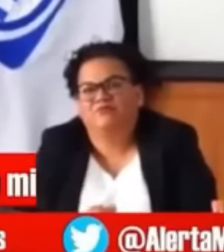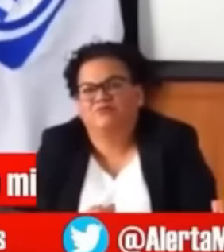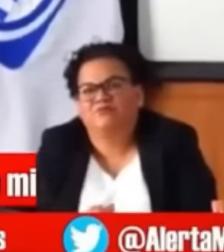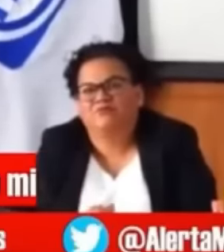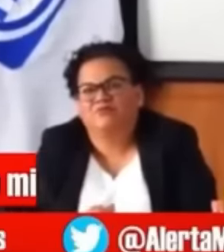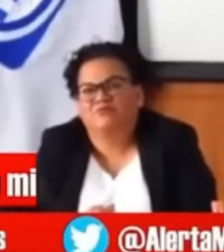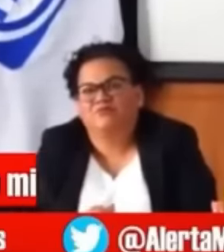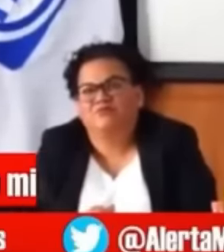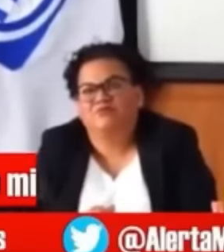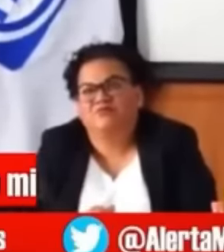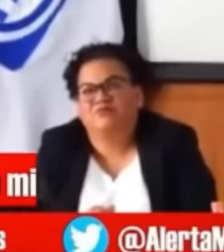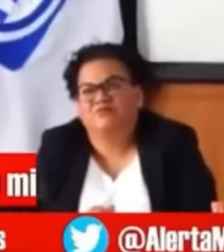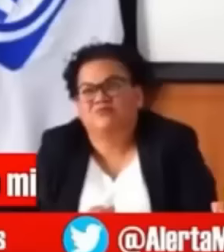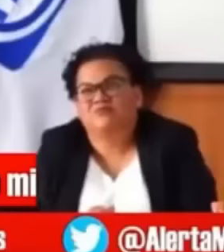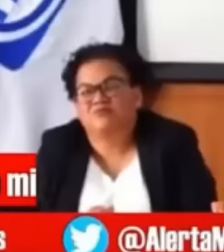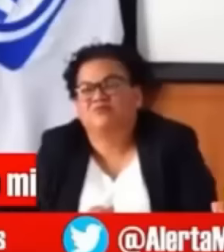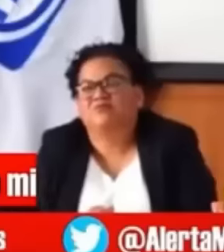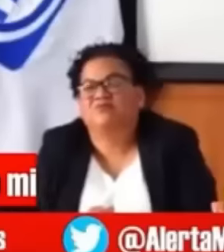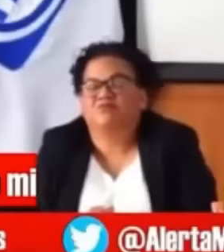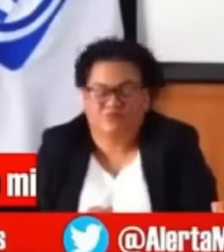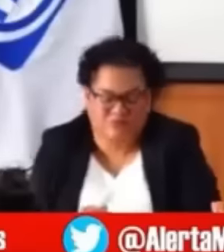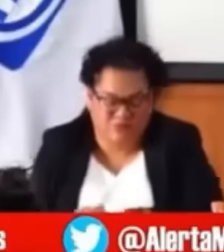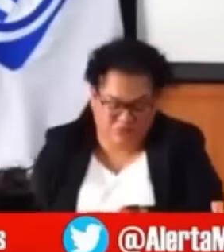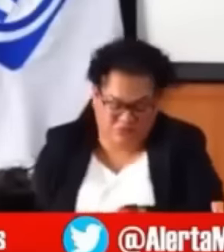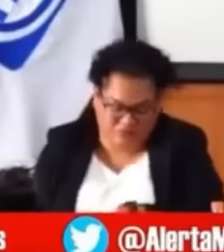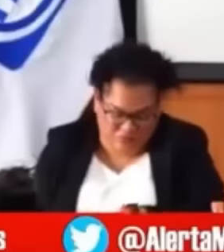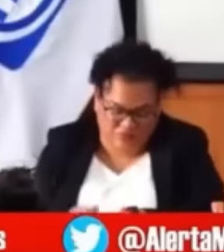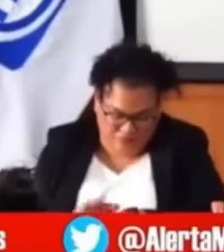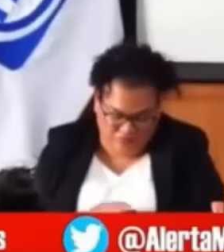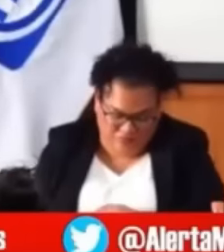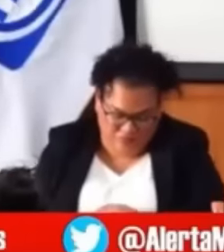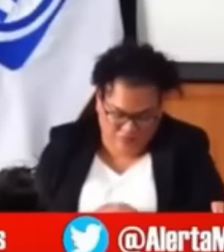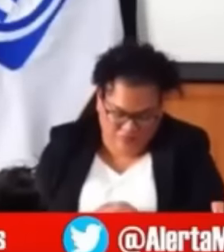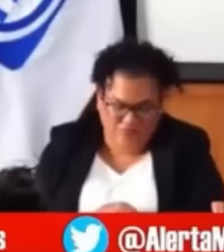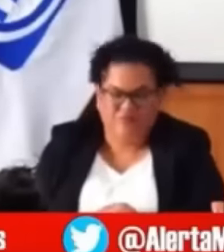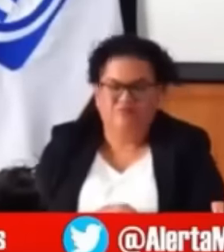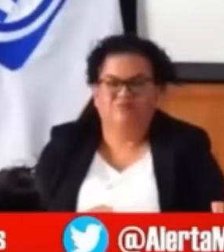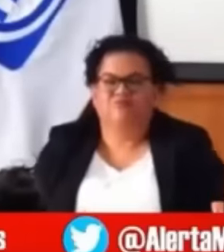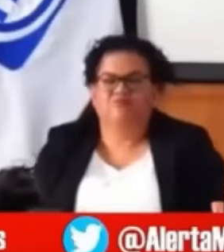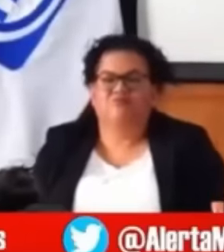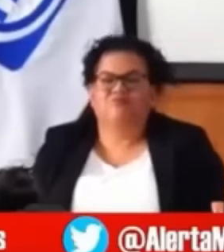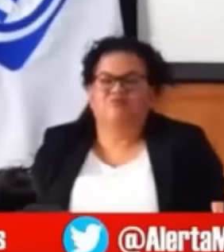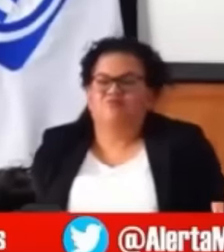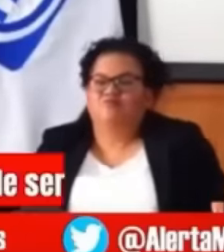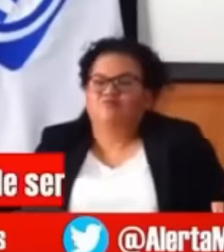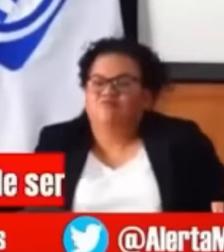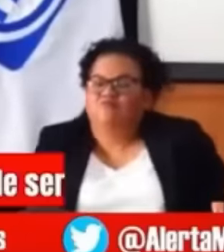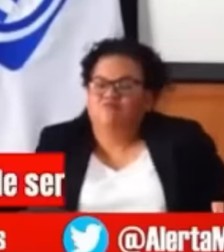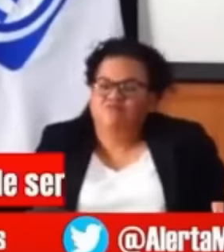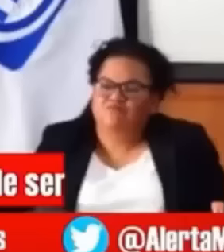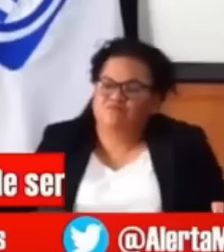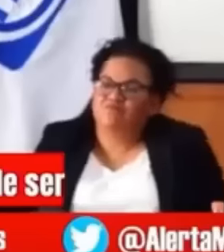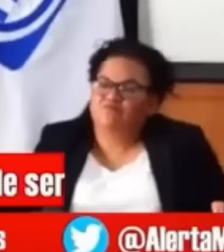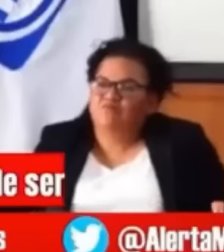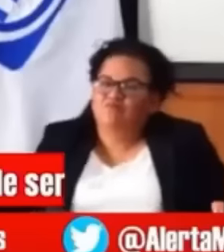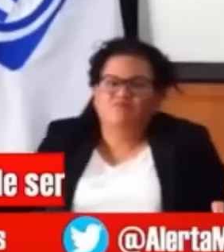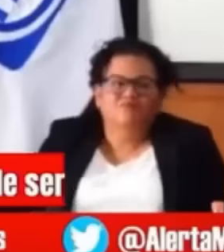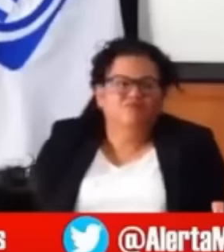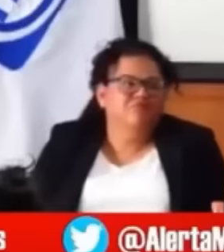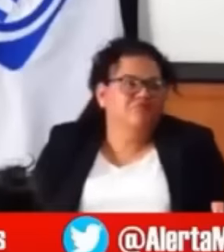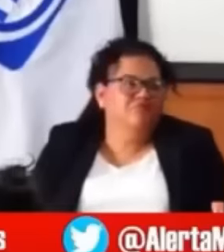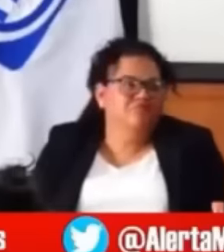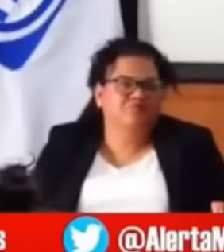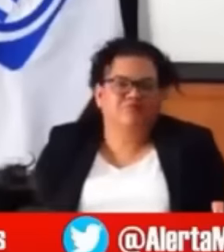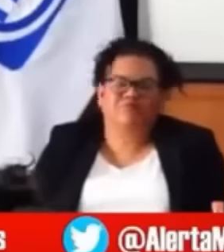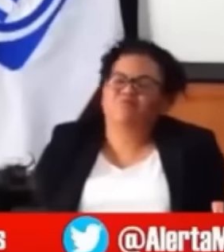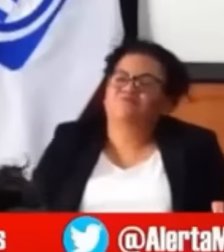quien le hablo con absolutamente todo mi respeto, a su investidura, que su investidura primero es la de